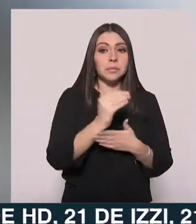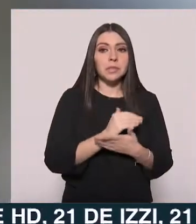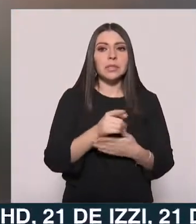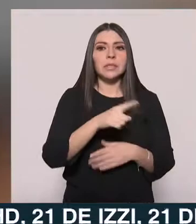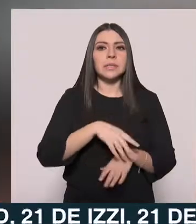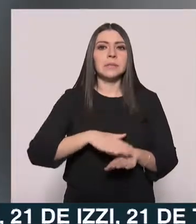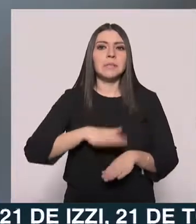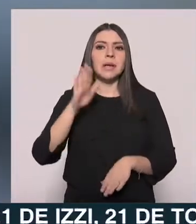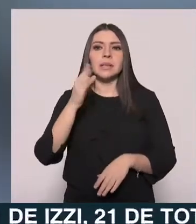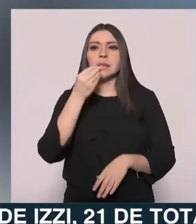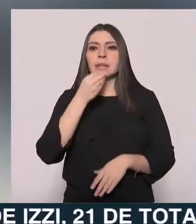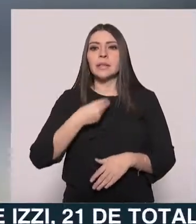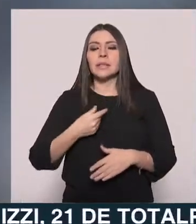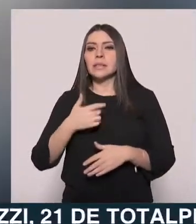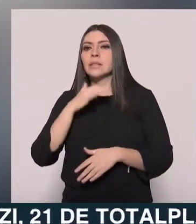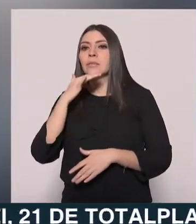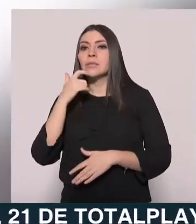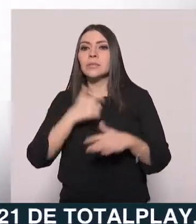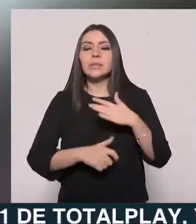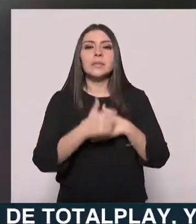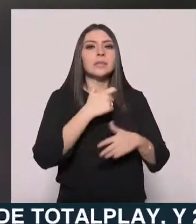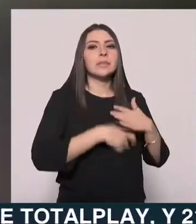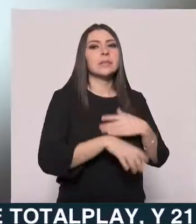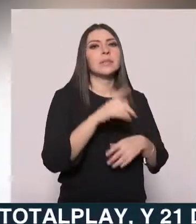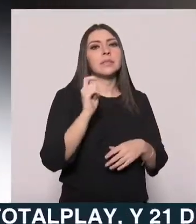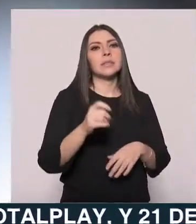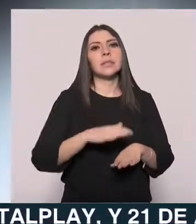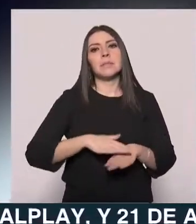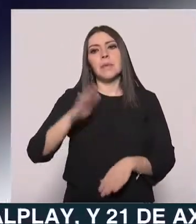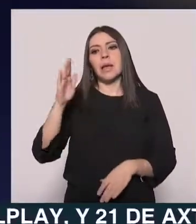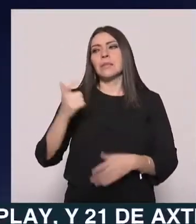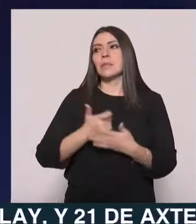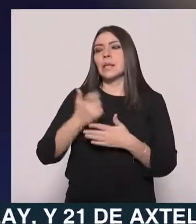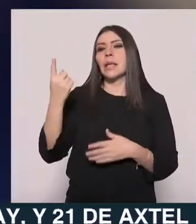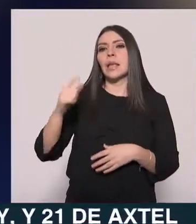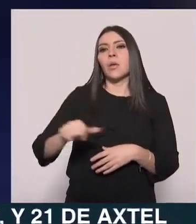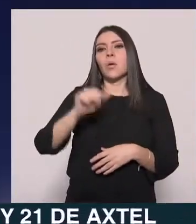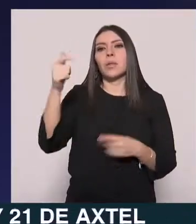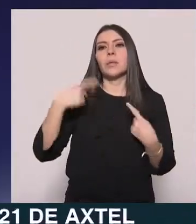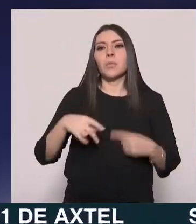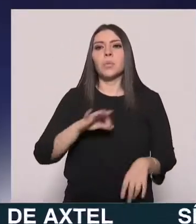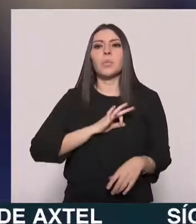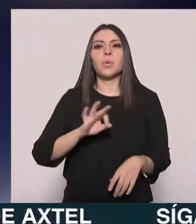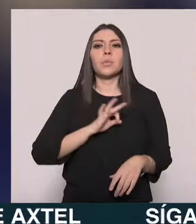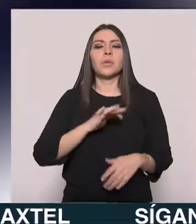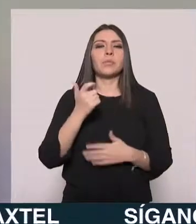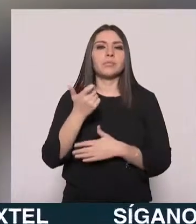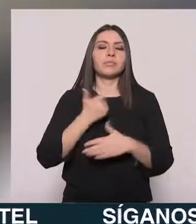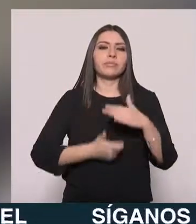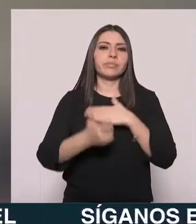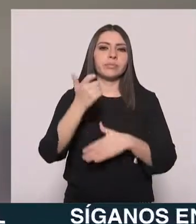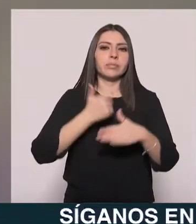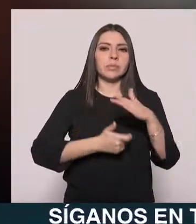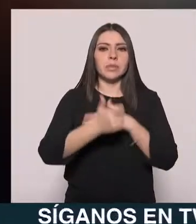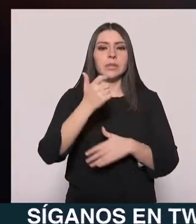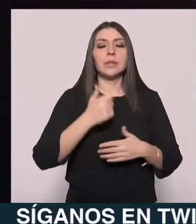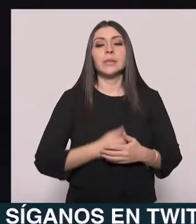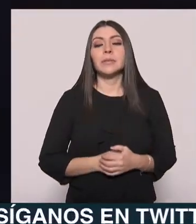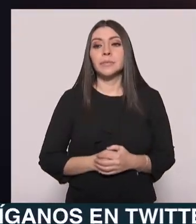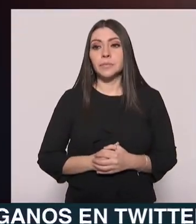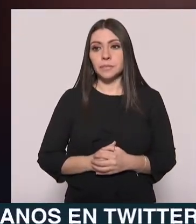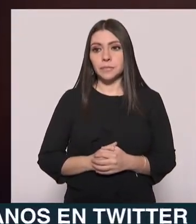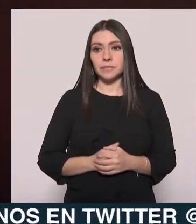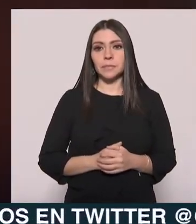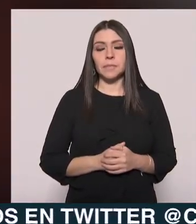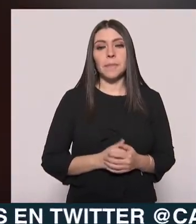tener que pagar mordidas representa una parte mucho mayor de sus ingresos que las personas que tienen más ingresos. Y la peor parte de esto